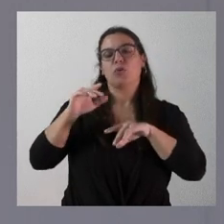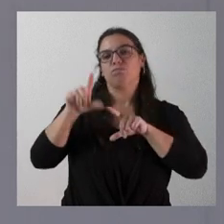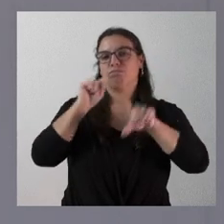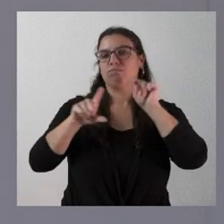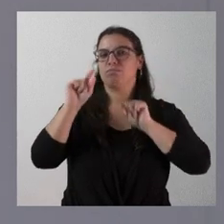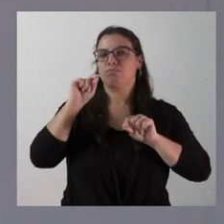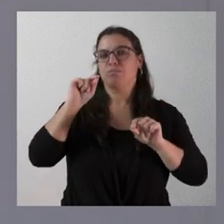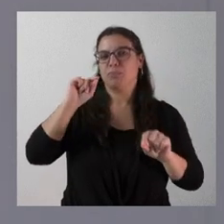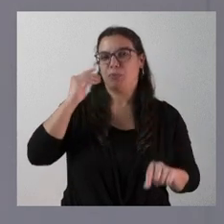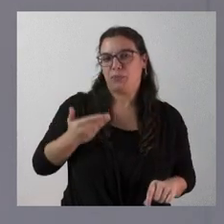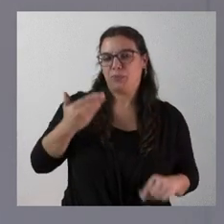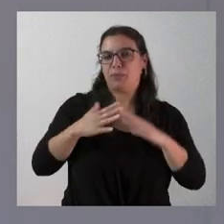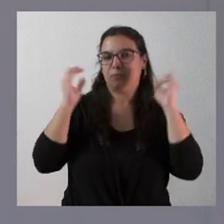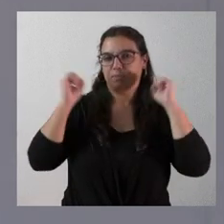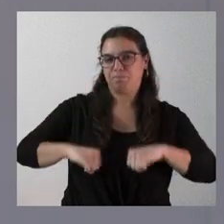acuerdos